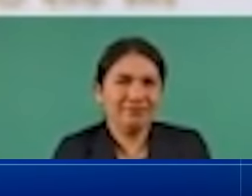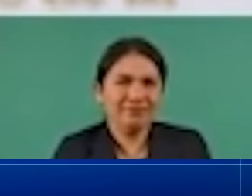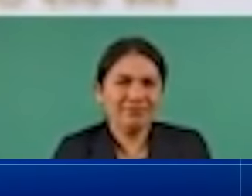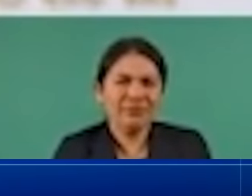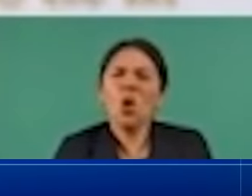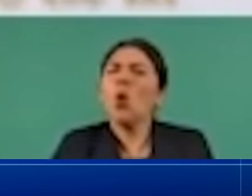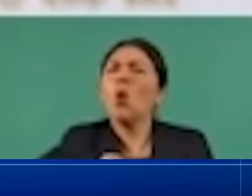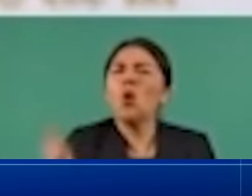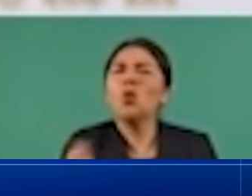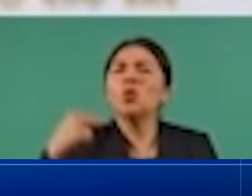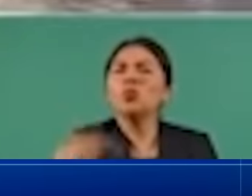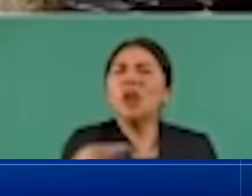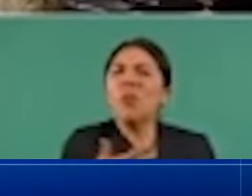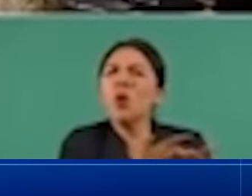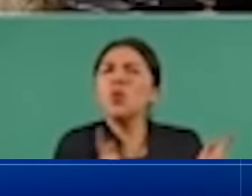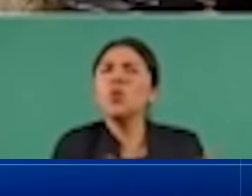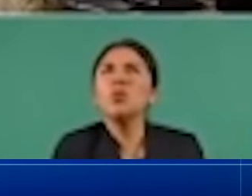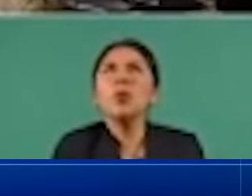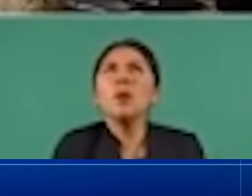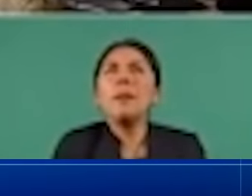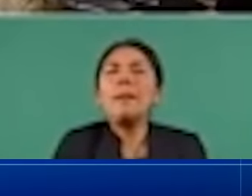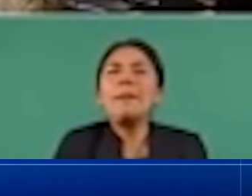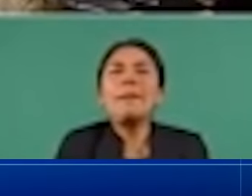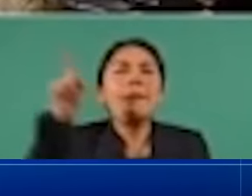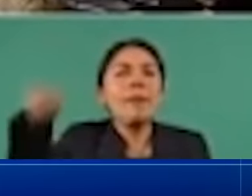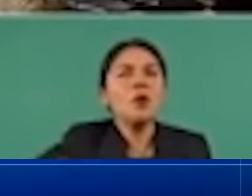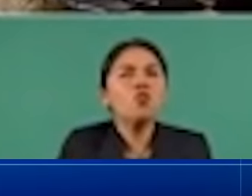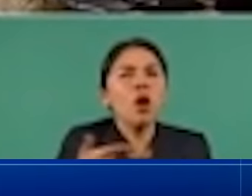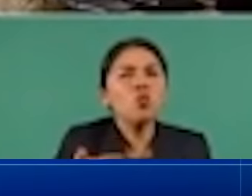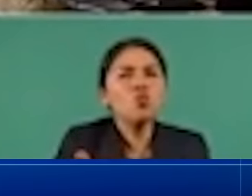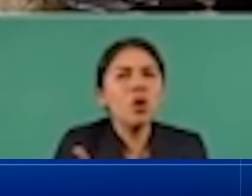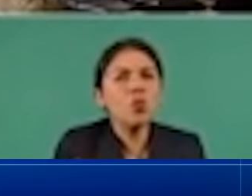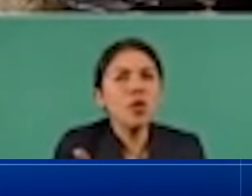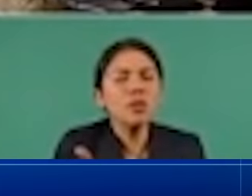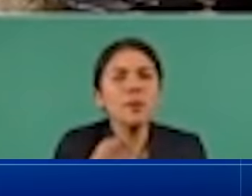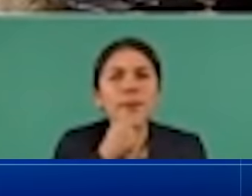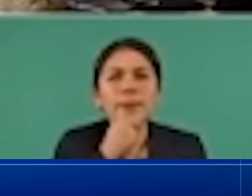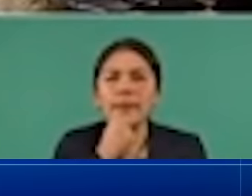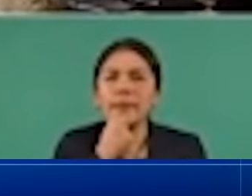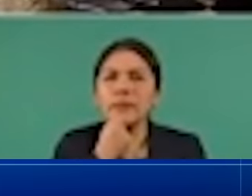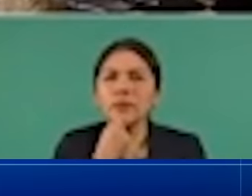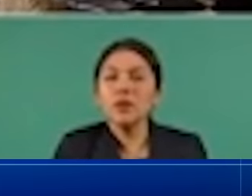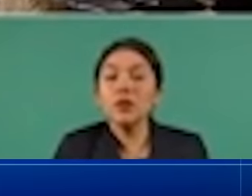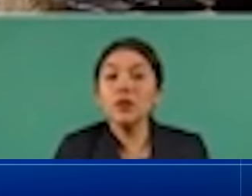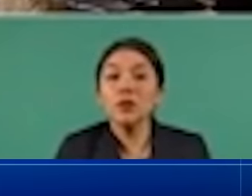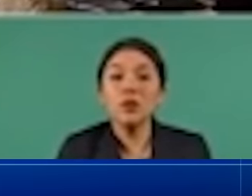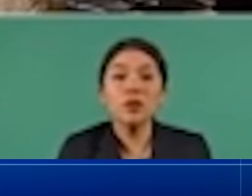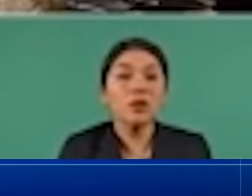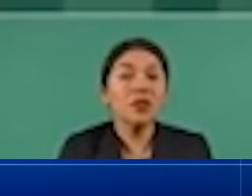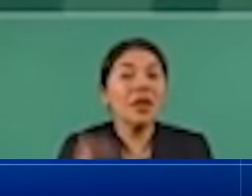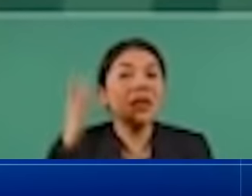¿Cómo se llamaba o se llama el de Guanajuato? Santa Rosa de Lima.